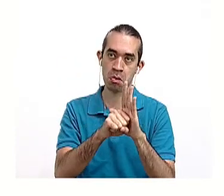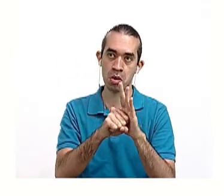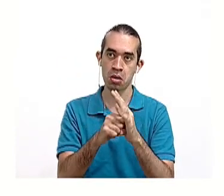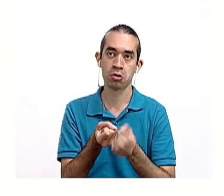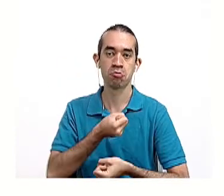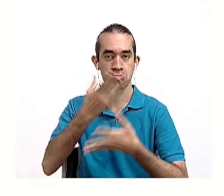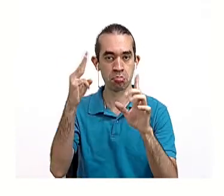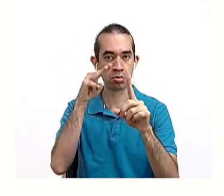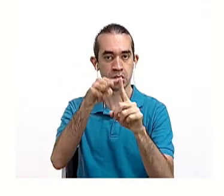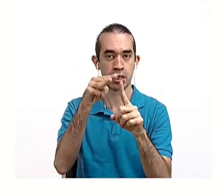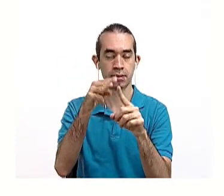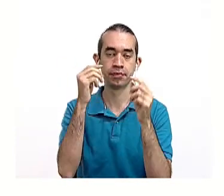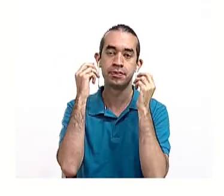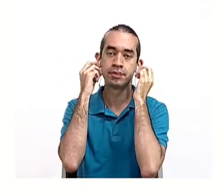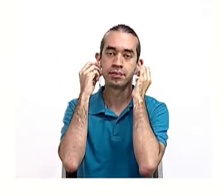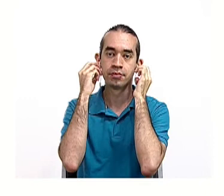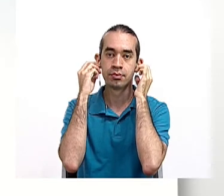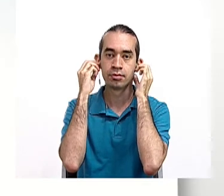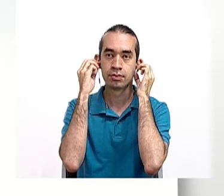un mensaje.